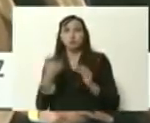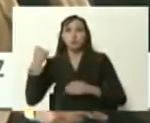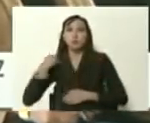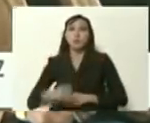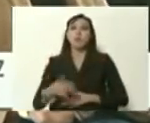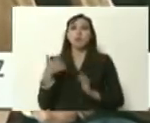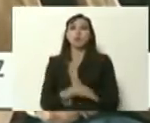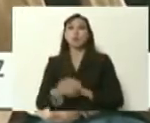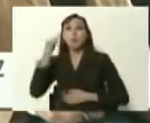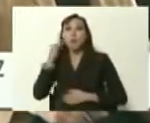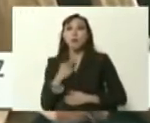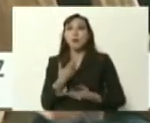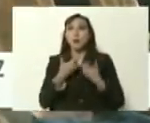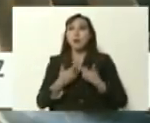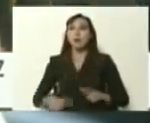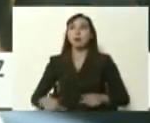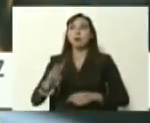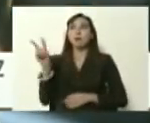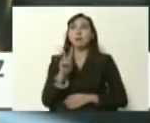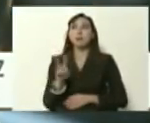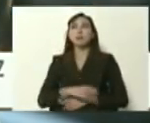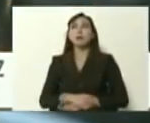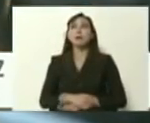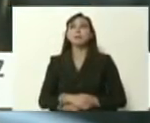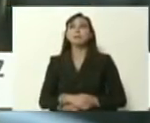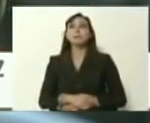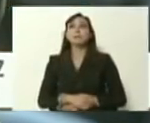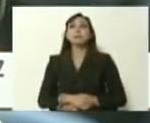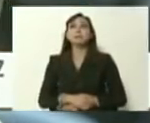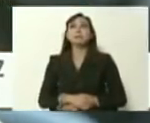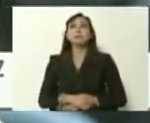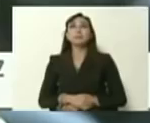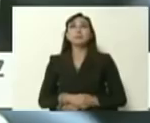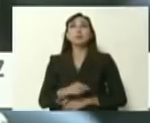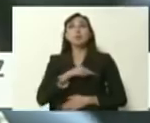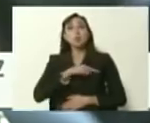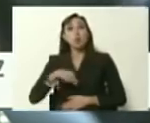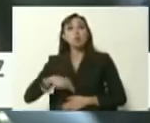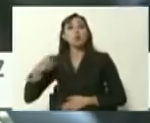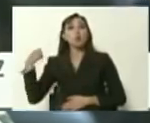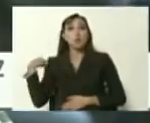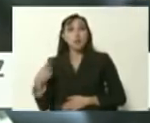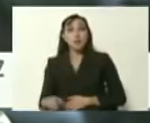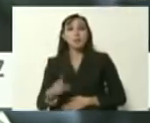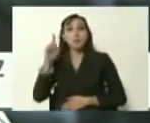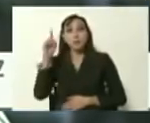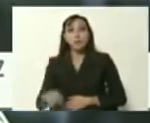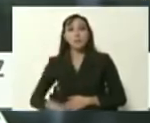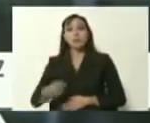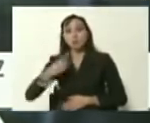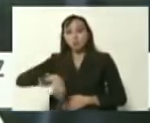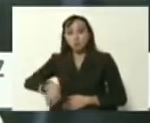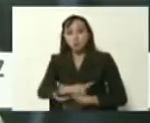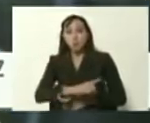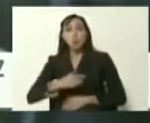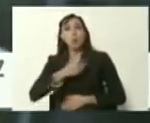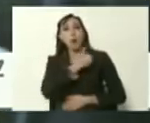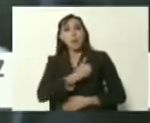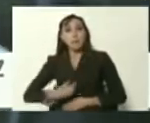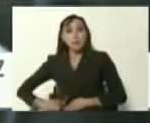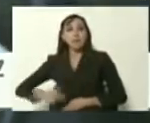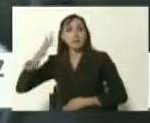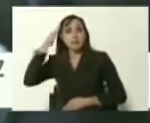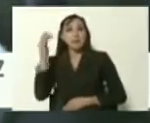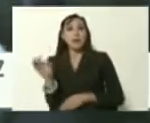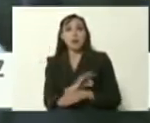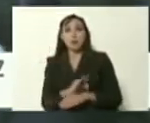Bolivariana de Venezuela, y hacemos saber a los que hoy están en la Presidencia de la República y